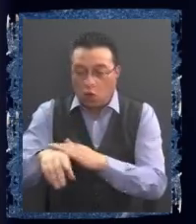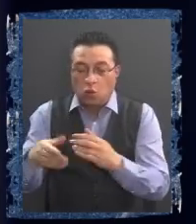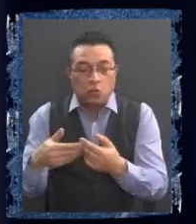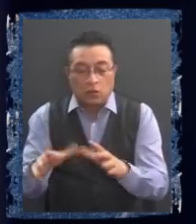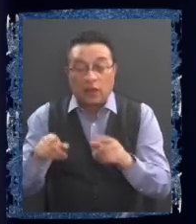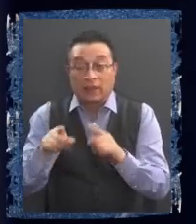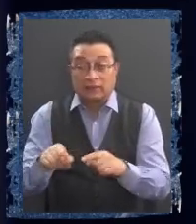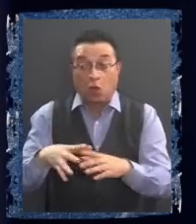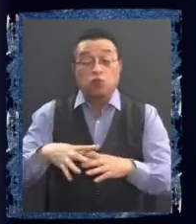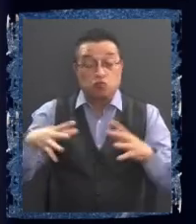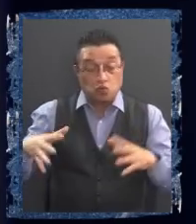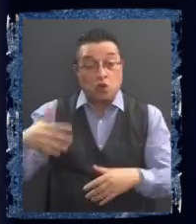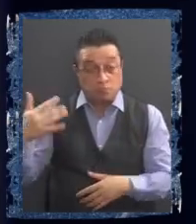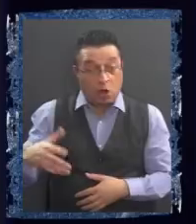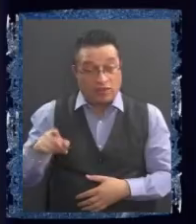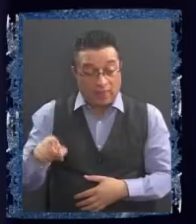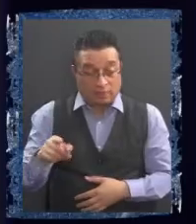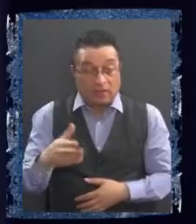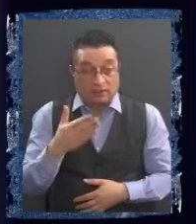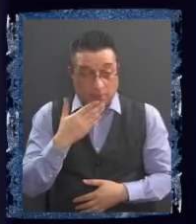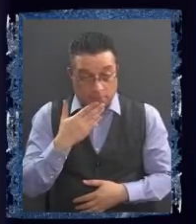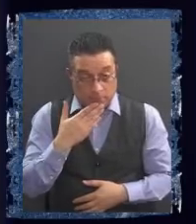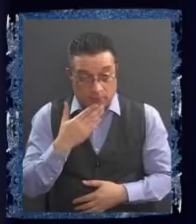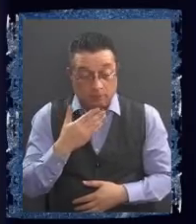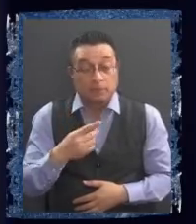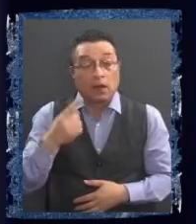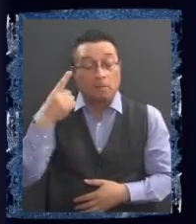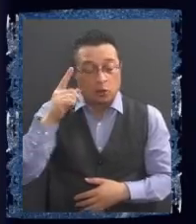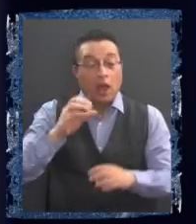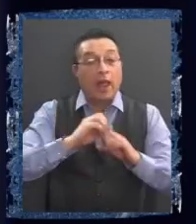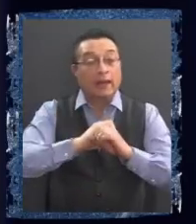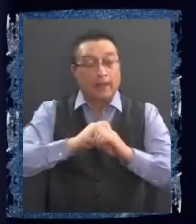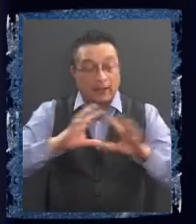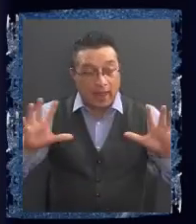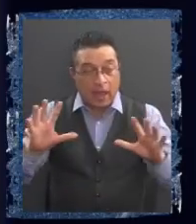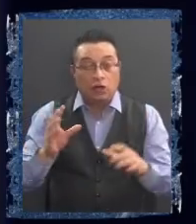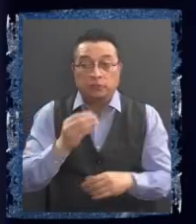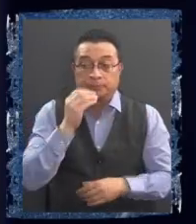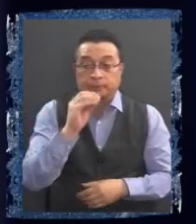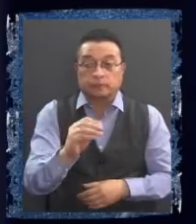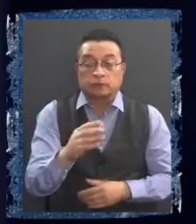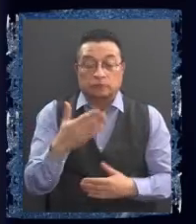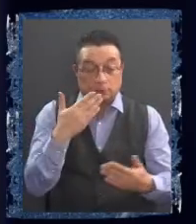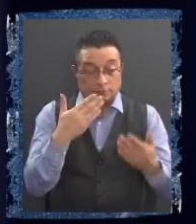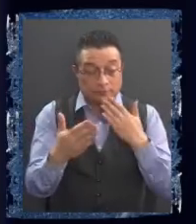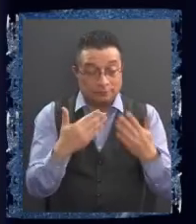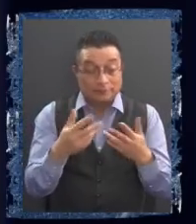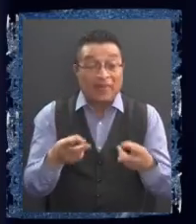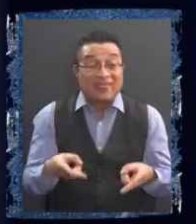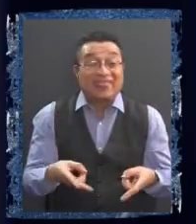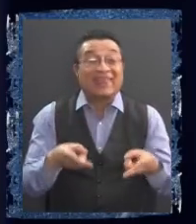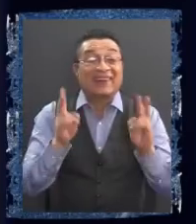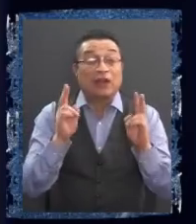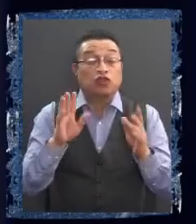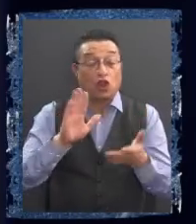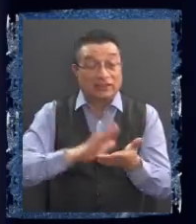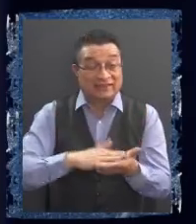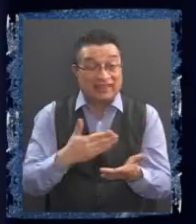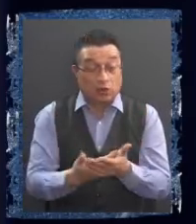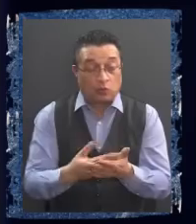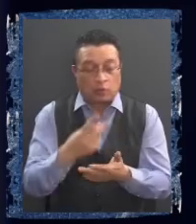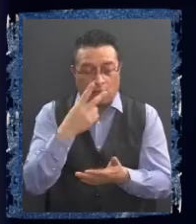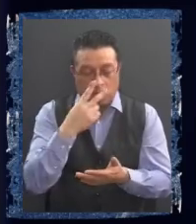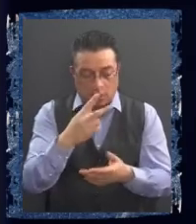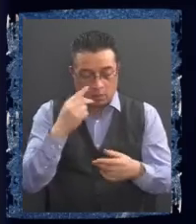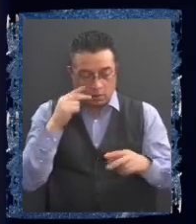es muy importante también. Y dejar claro también que cuando se habla de derecho a la salud hay que tener una mirada más amplia